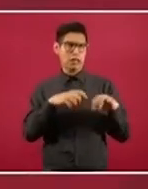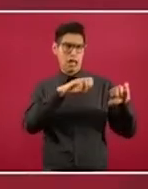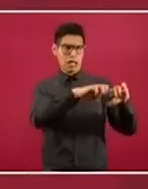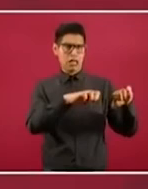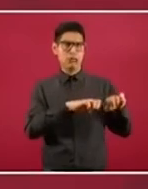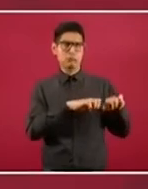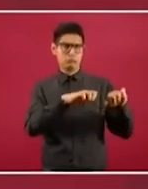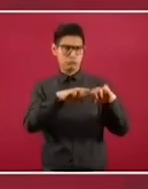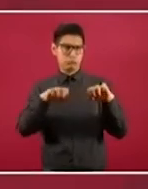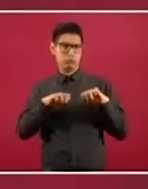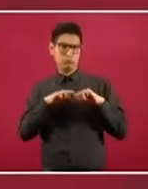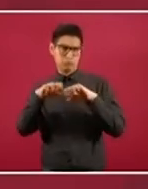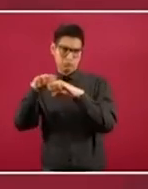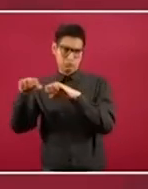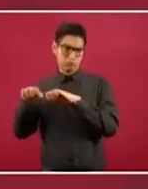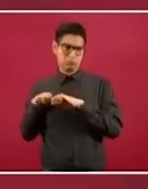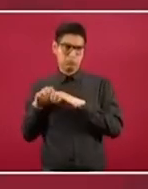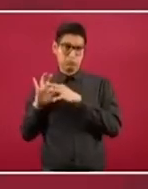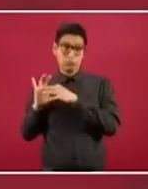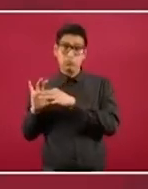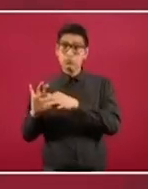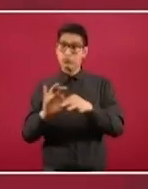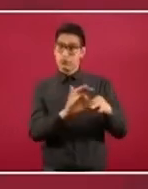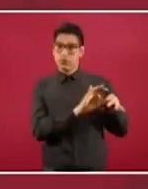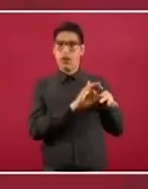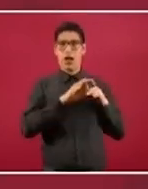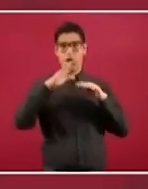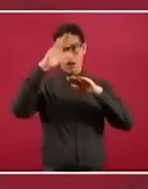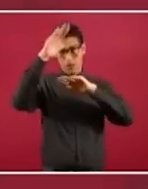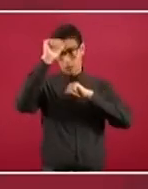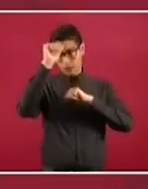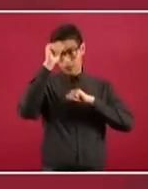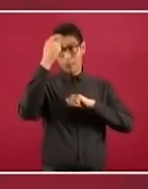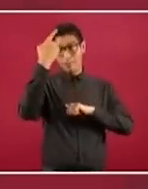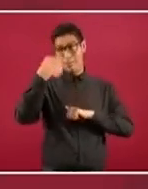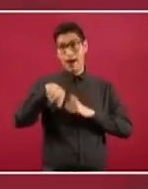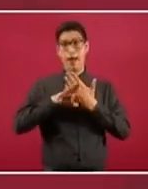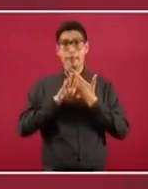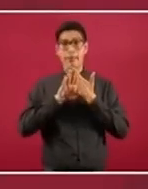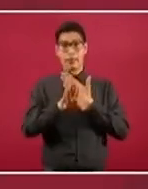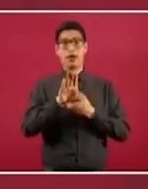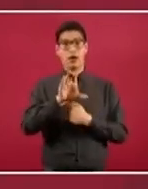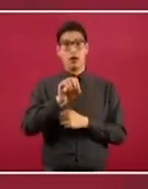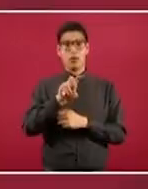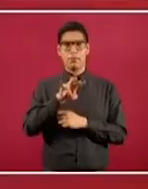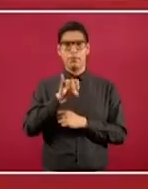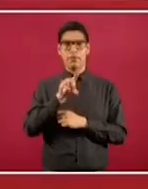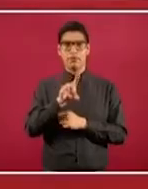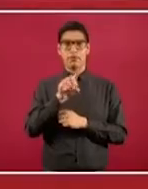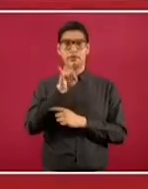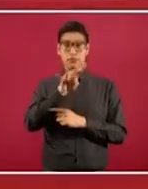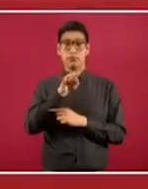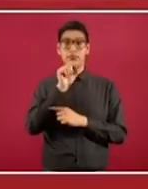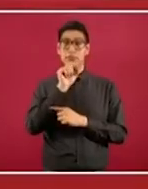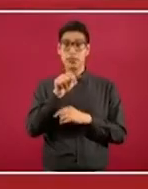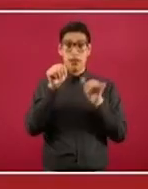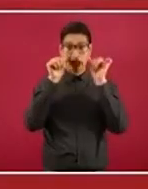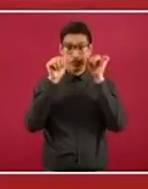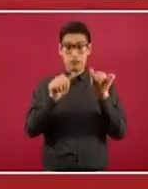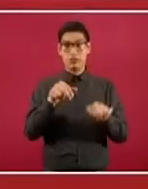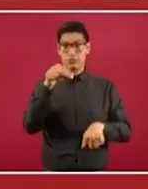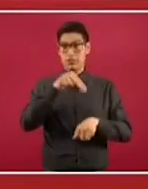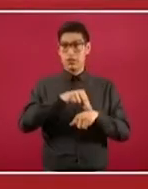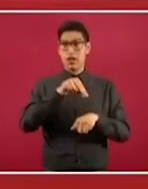equipos para responder contra el COVID-19, tanto de la atención médica, y otro